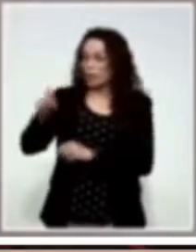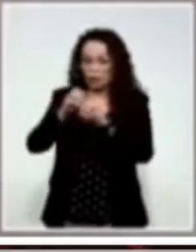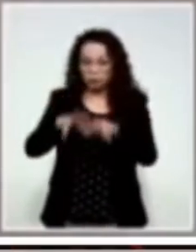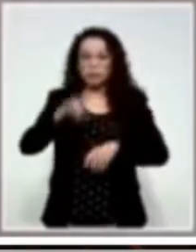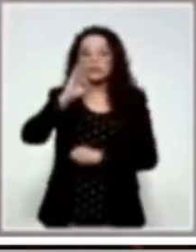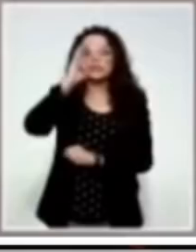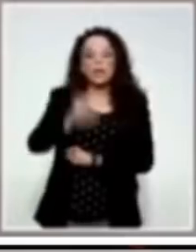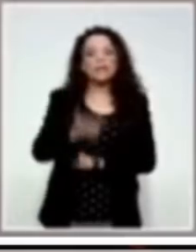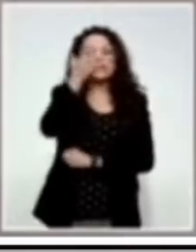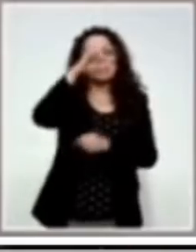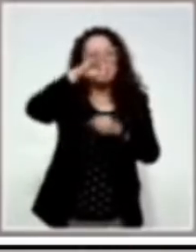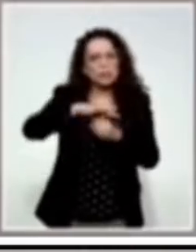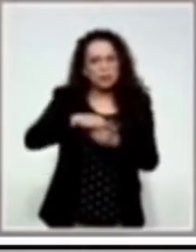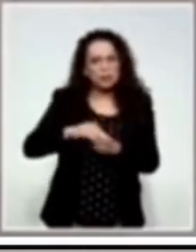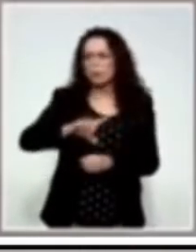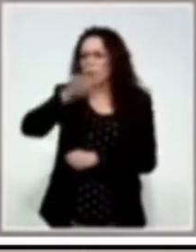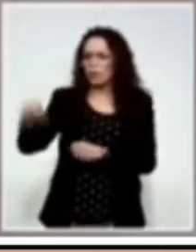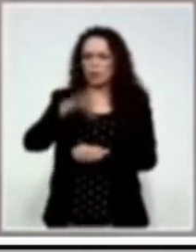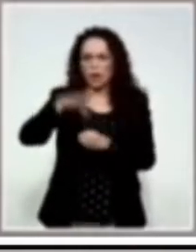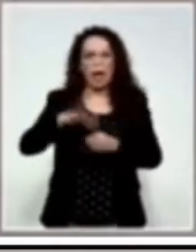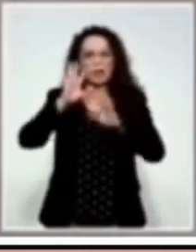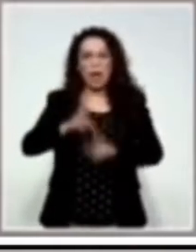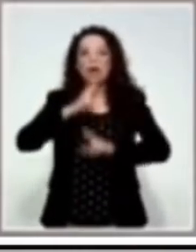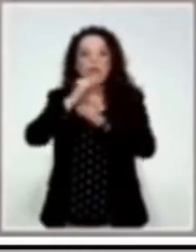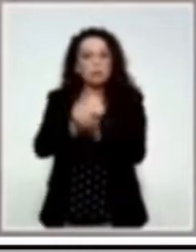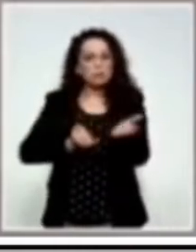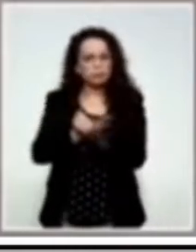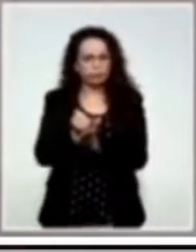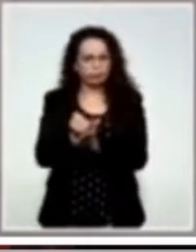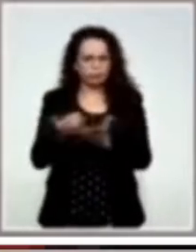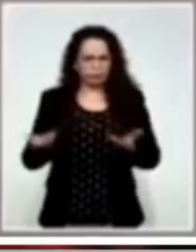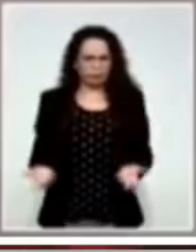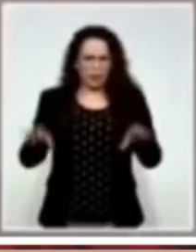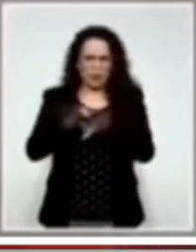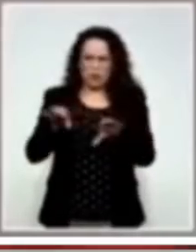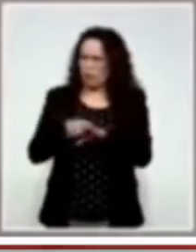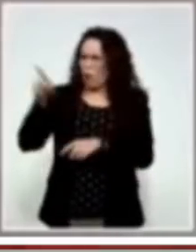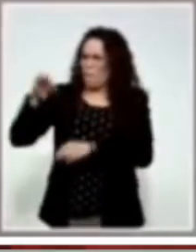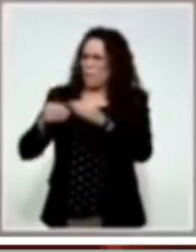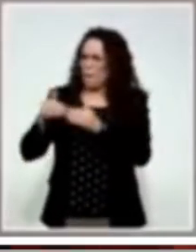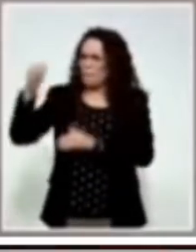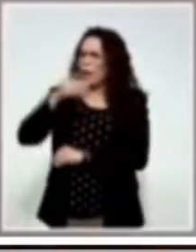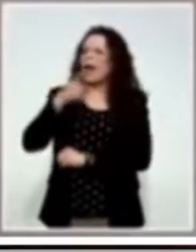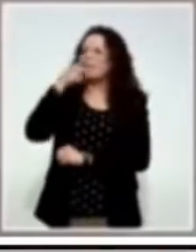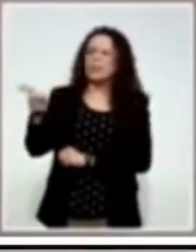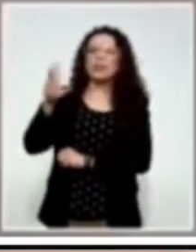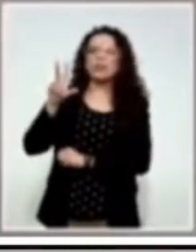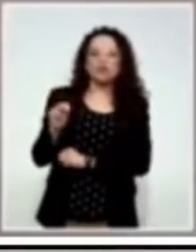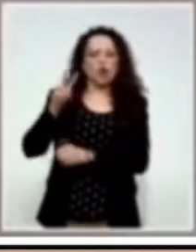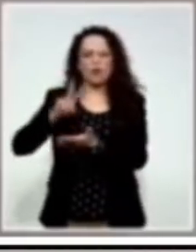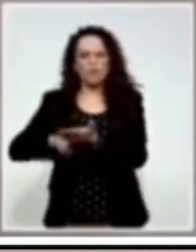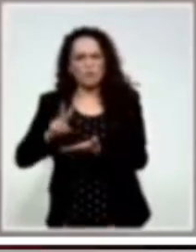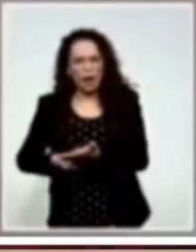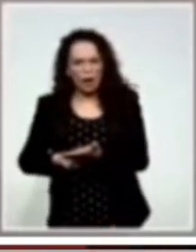los resolutivos. ¿Cómo es posible que un ministro que votó por la invalidez acepte que su voto genere